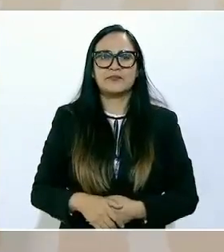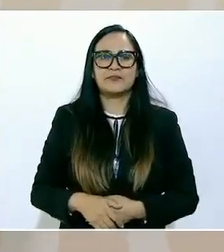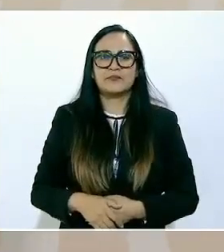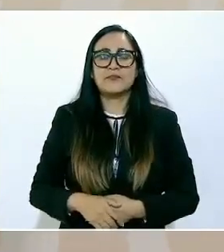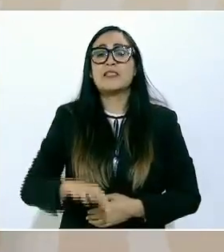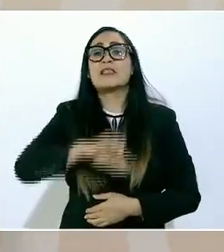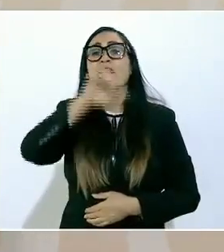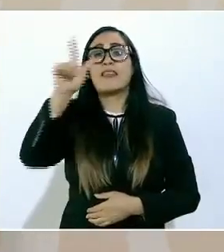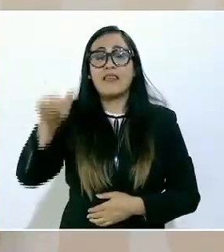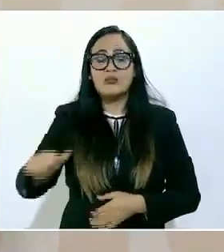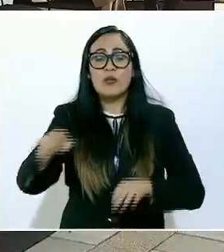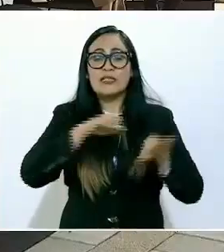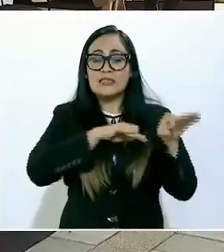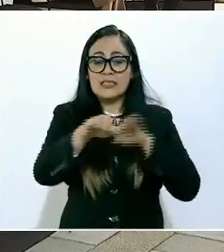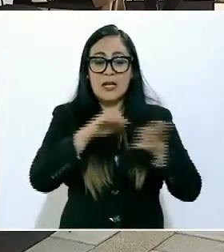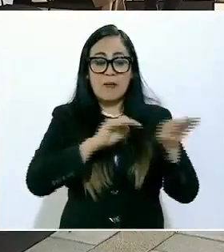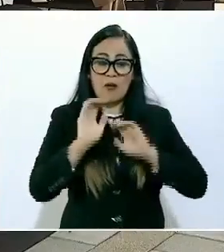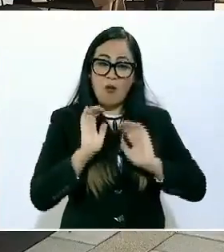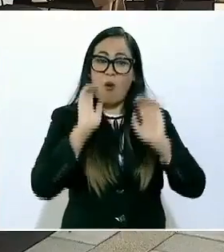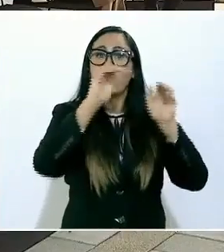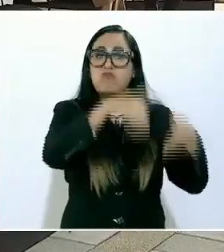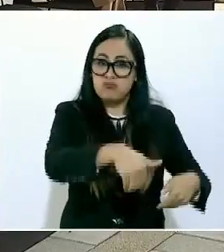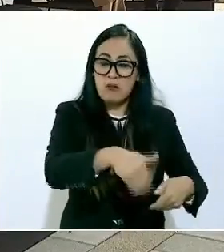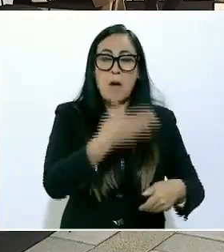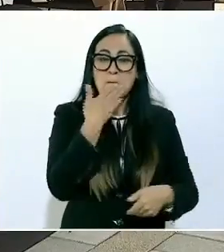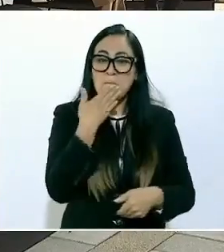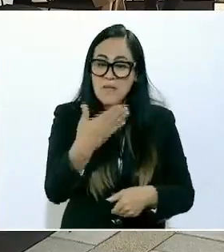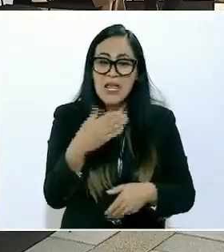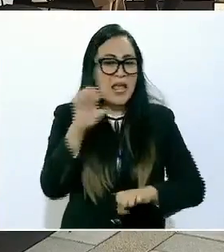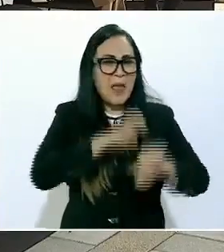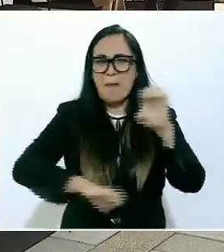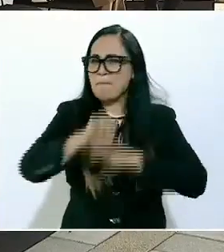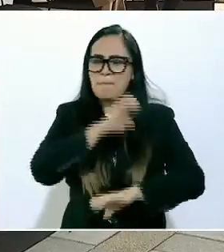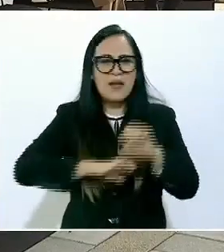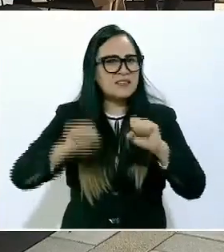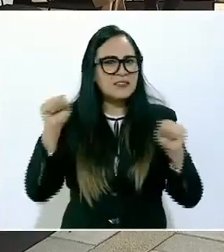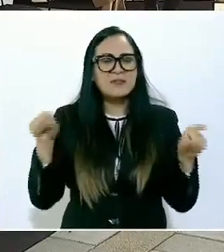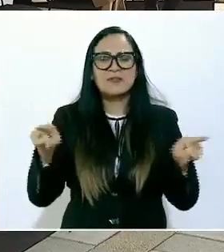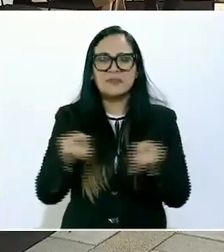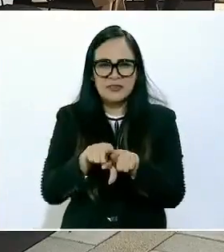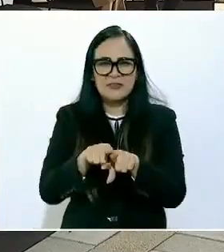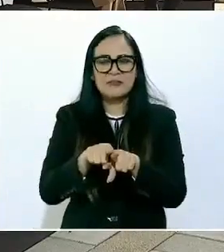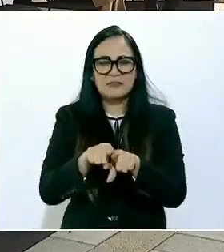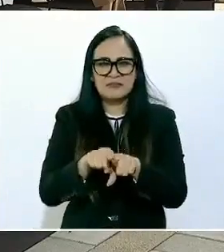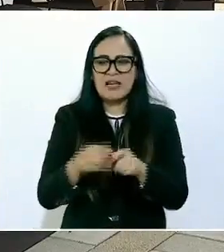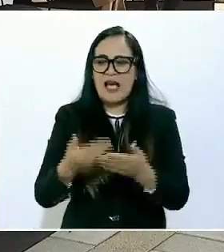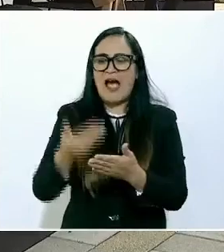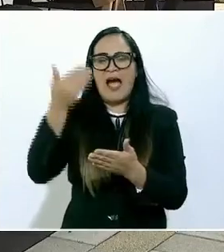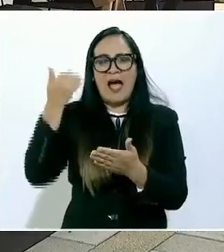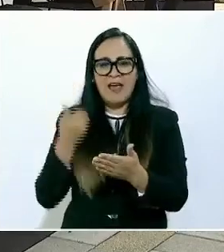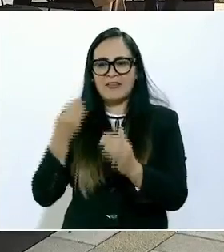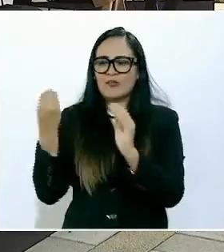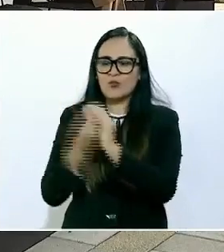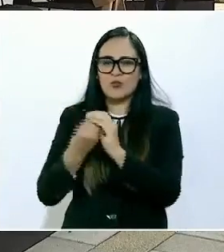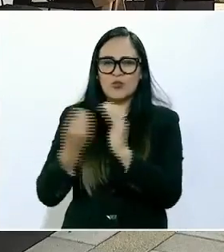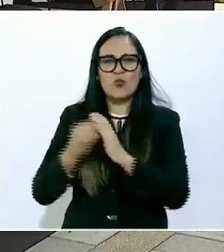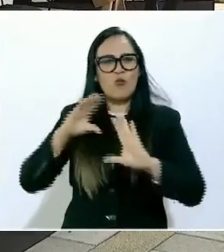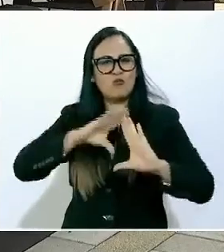obtienen trabajo en las mismas empresas en donde se les